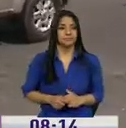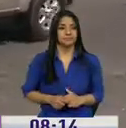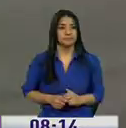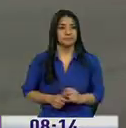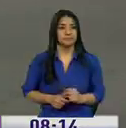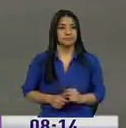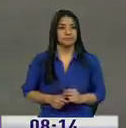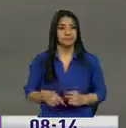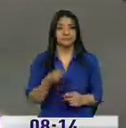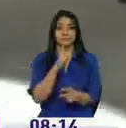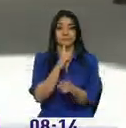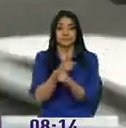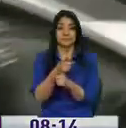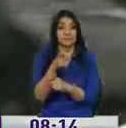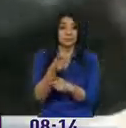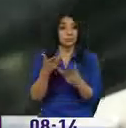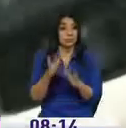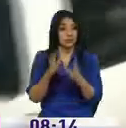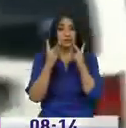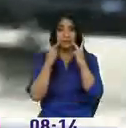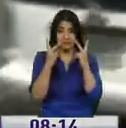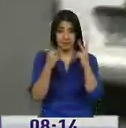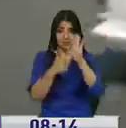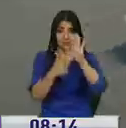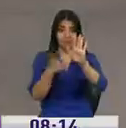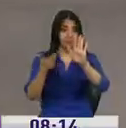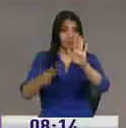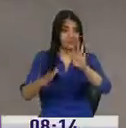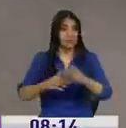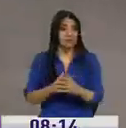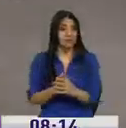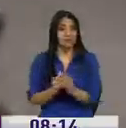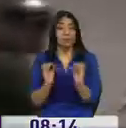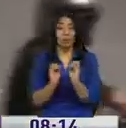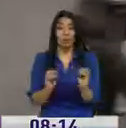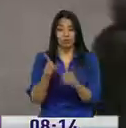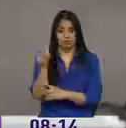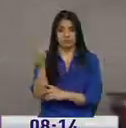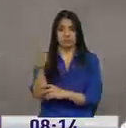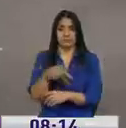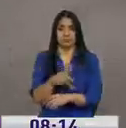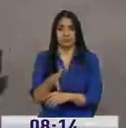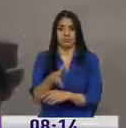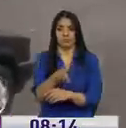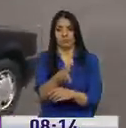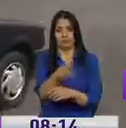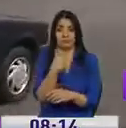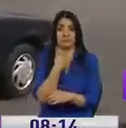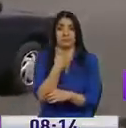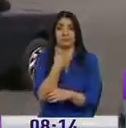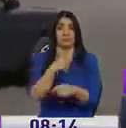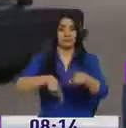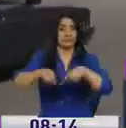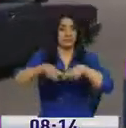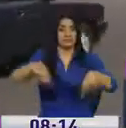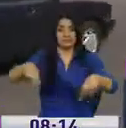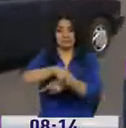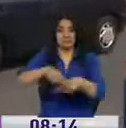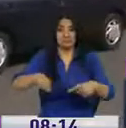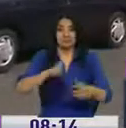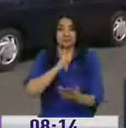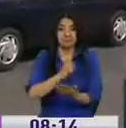televidente, seguramente usted ya vio esta solicitud en pantalla, o seguramente usted sea uno de los perjudicados cuando transita por aquí.